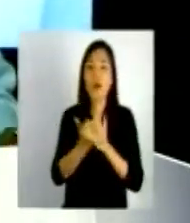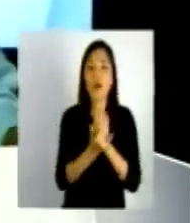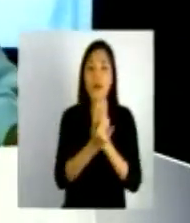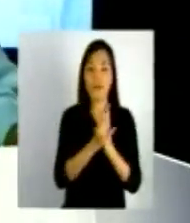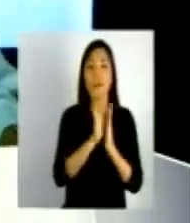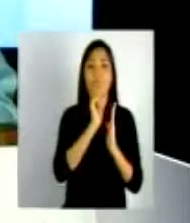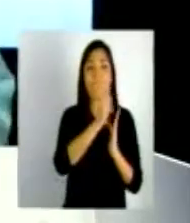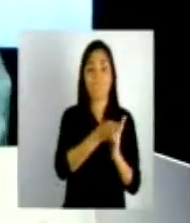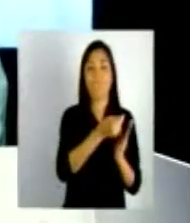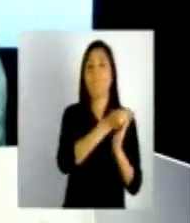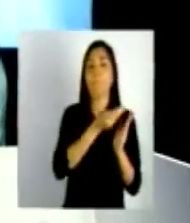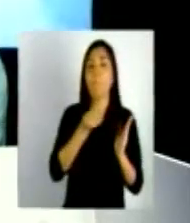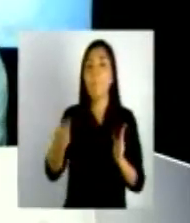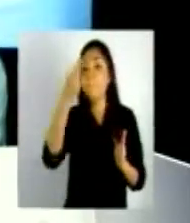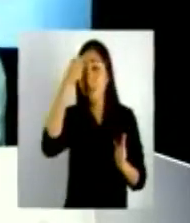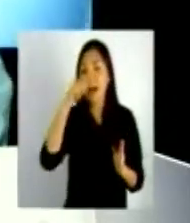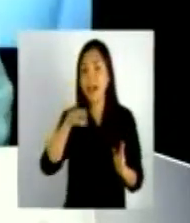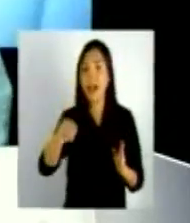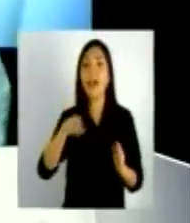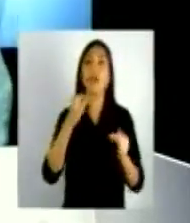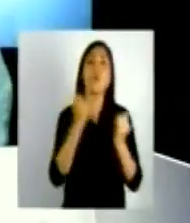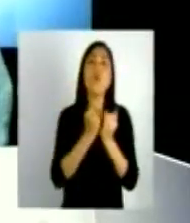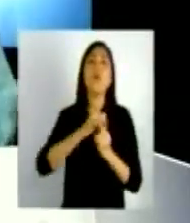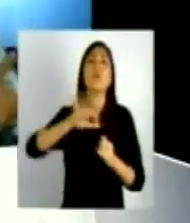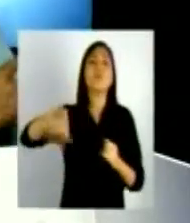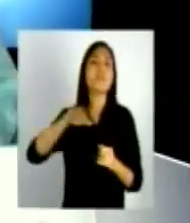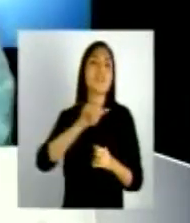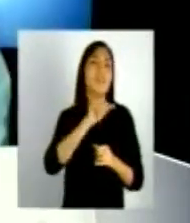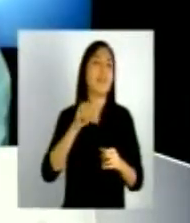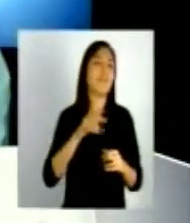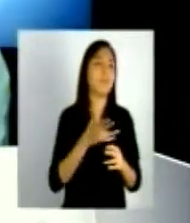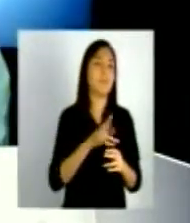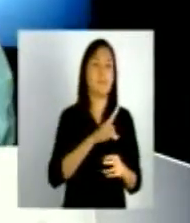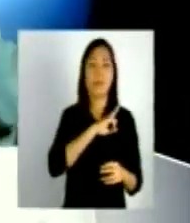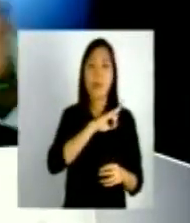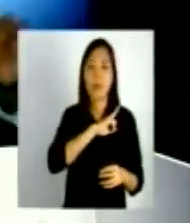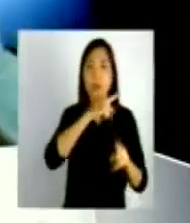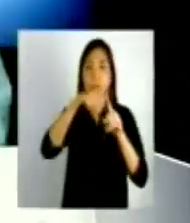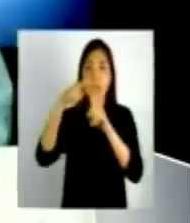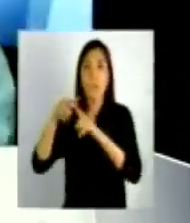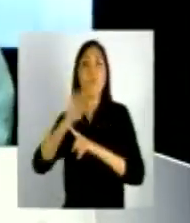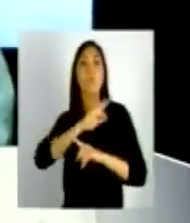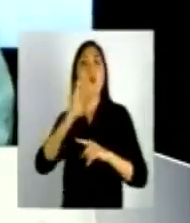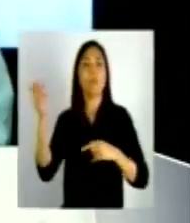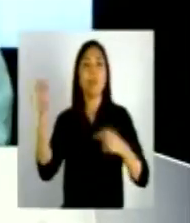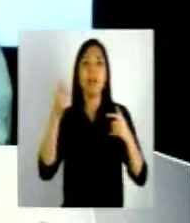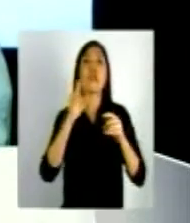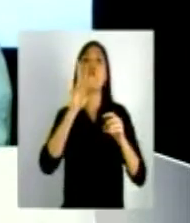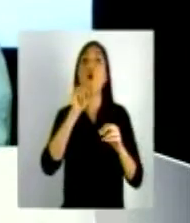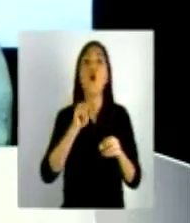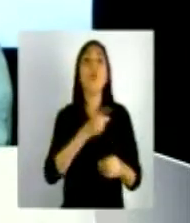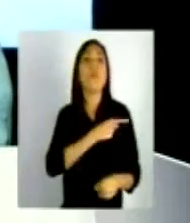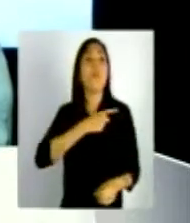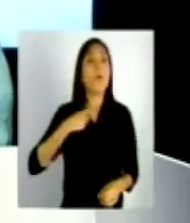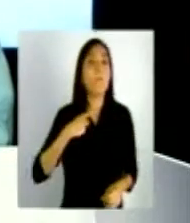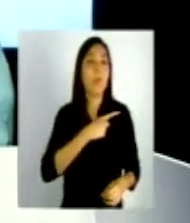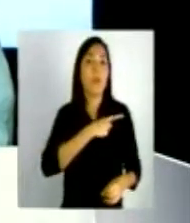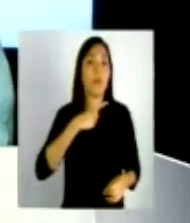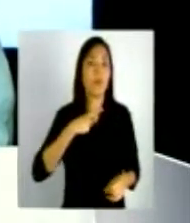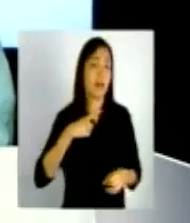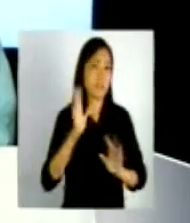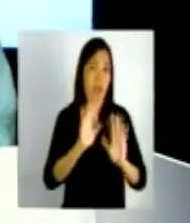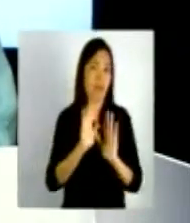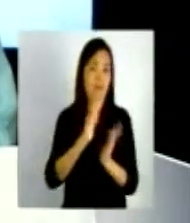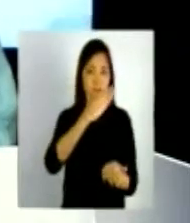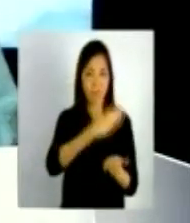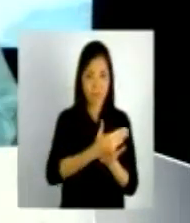y que tenemos que entrarle a la inversión público-privada y a las concesiones. Y no le temo a la deuda pública, hay que hacer lo que